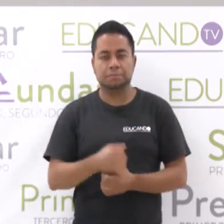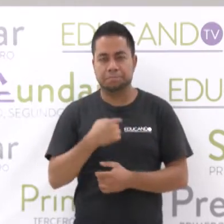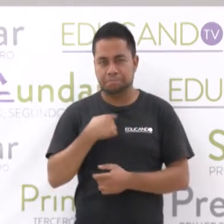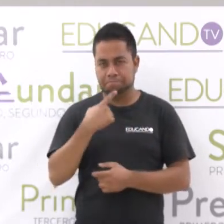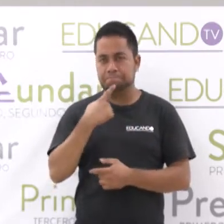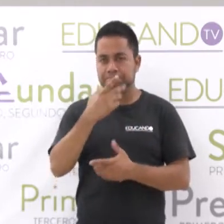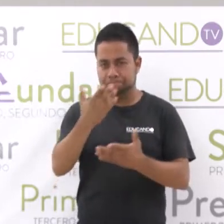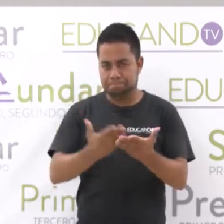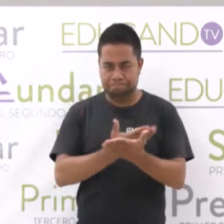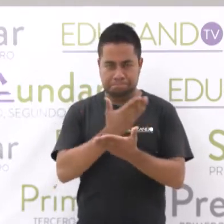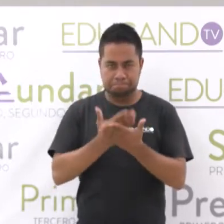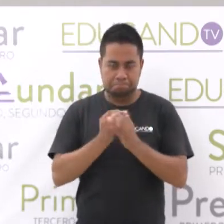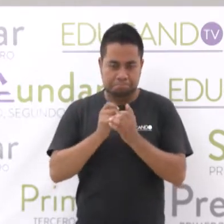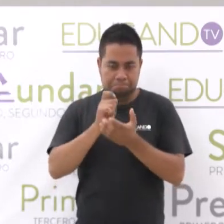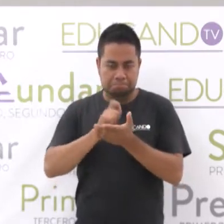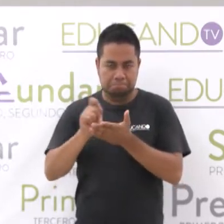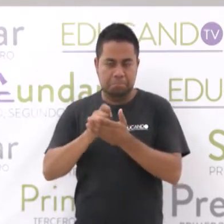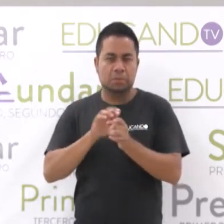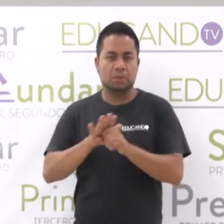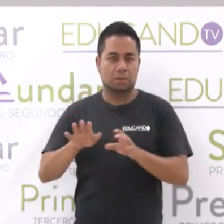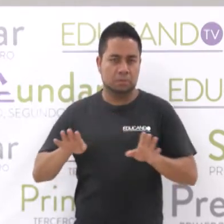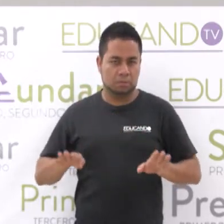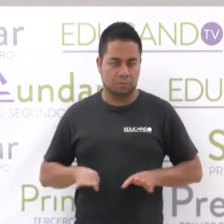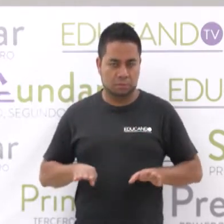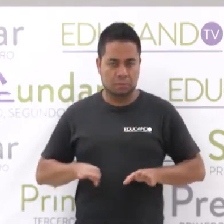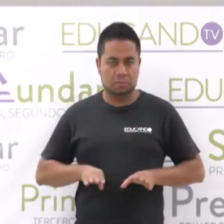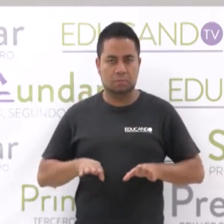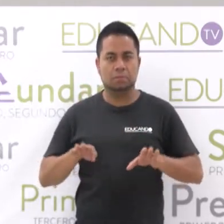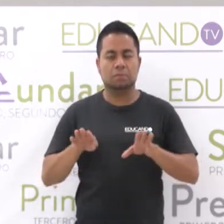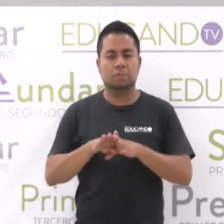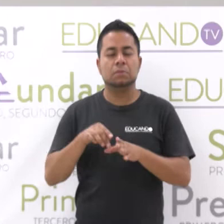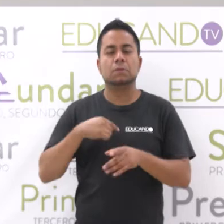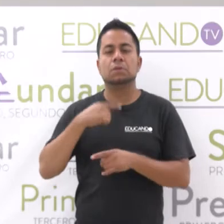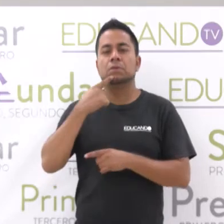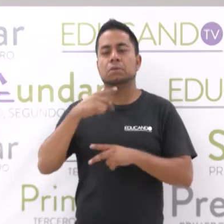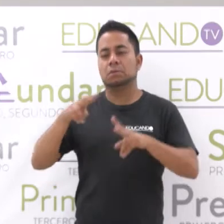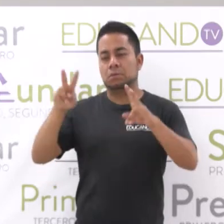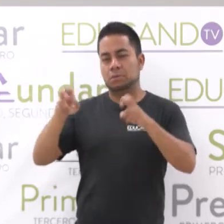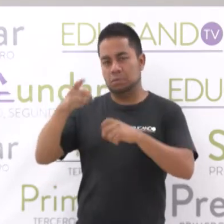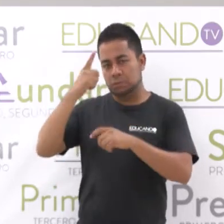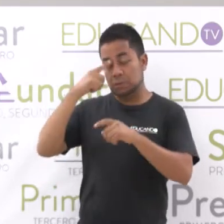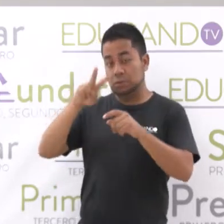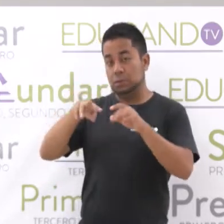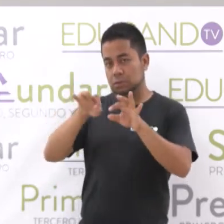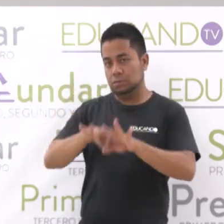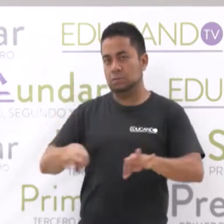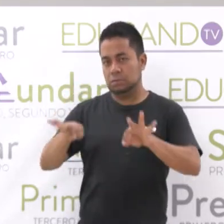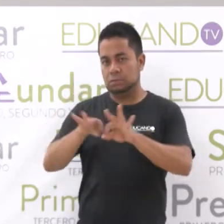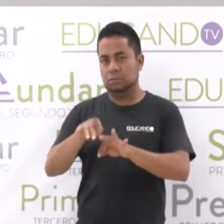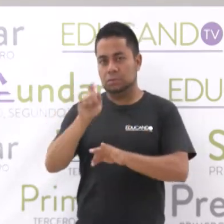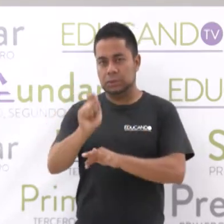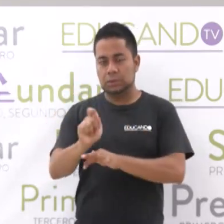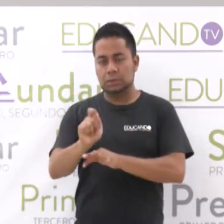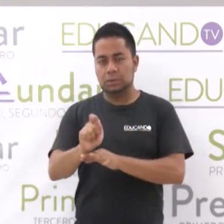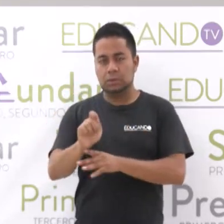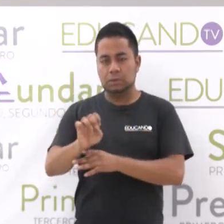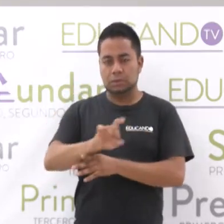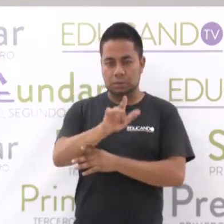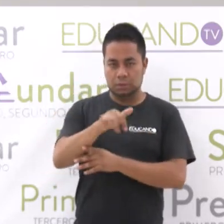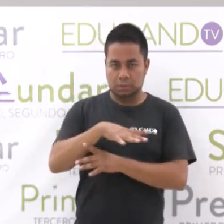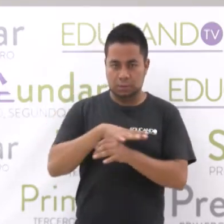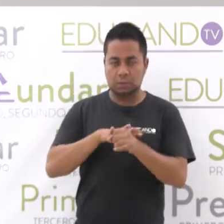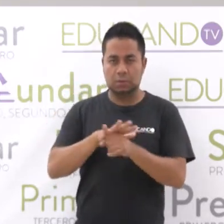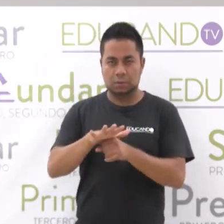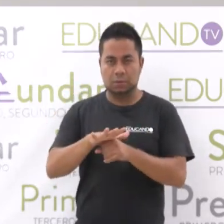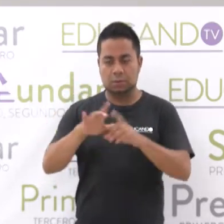estaba proponiendo, sugiriendo esta estructura. El titular, que como yo les estaba diciendo, es importante. Después viene